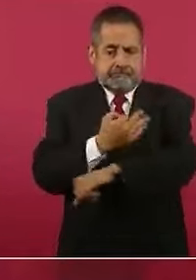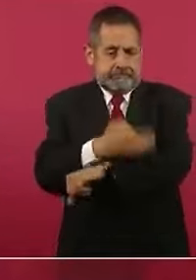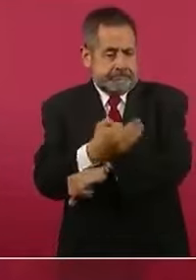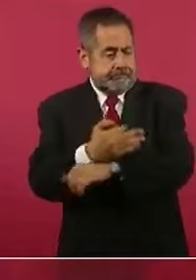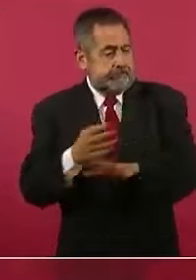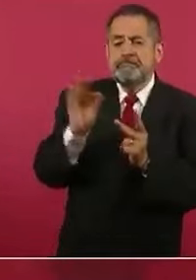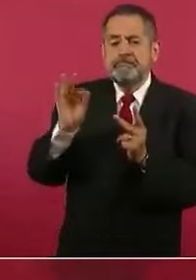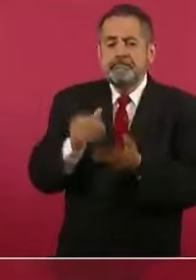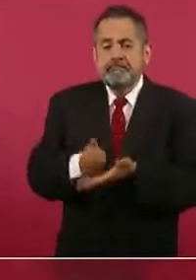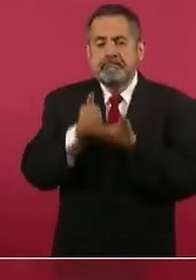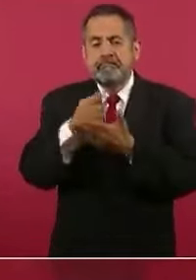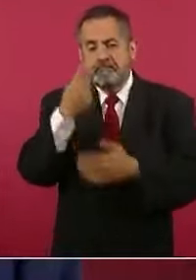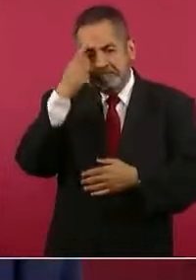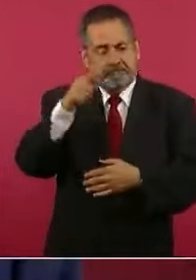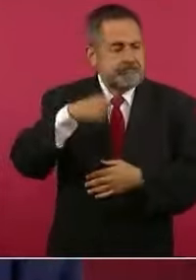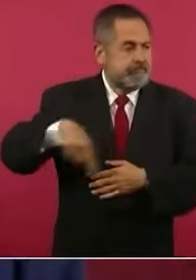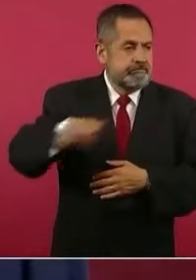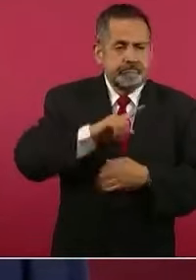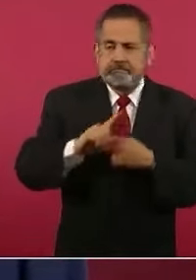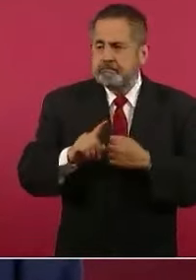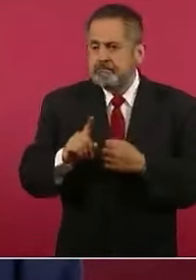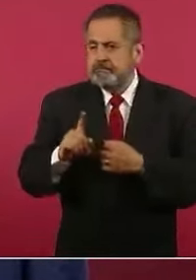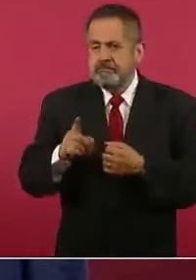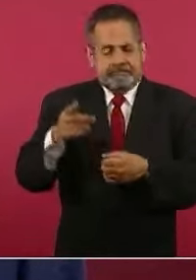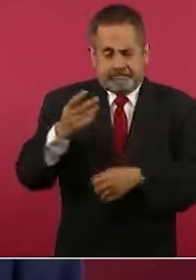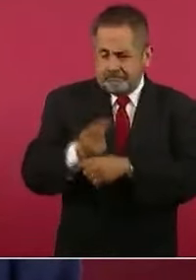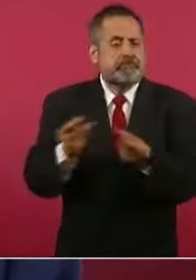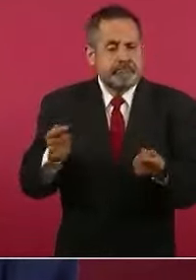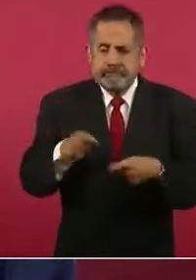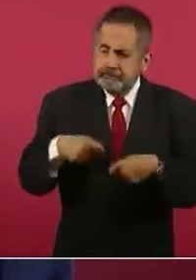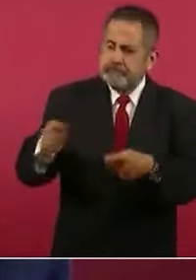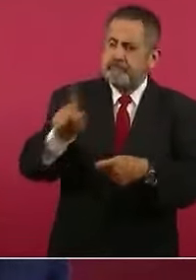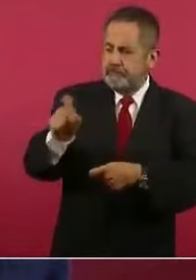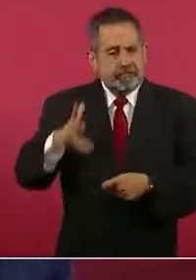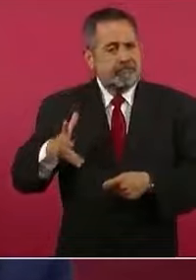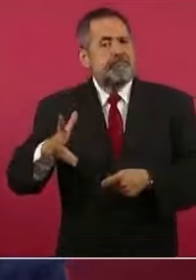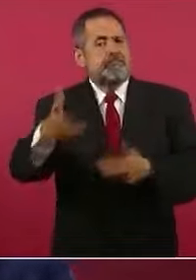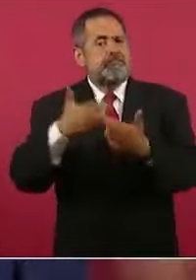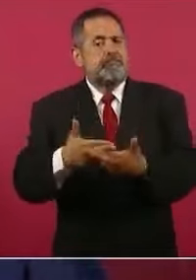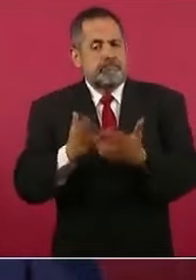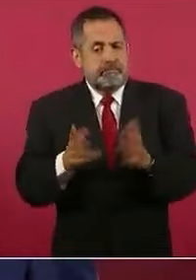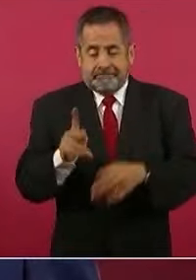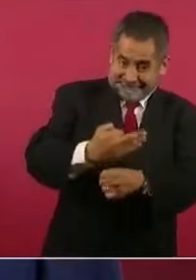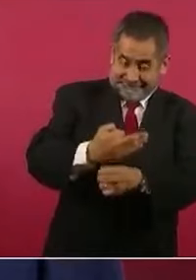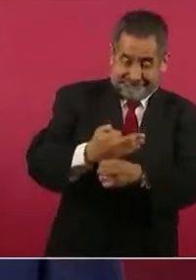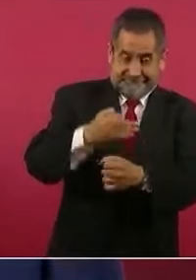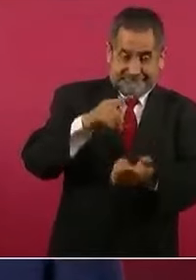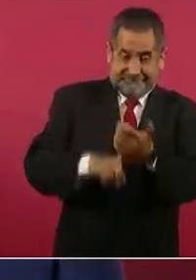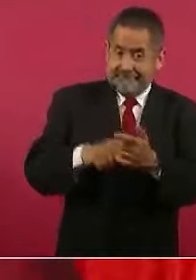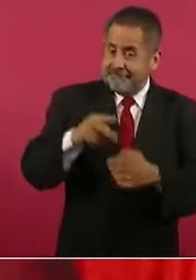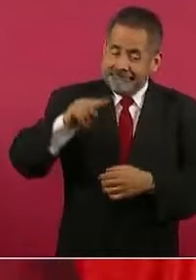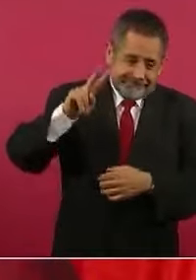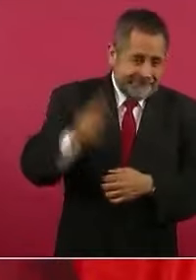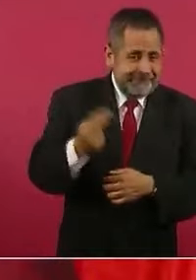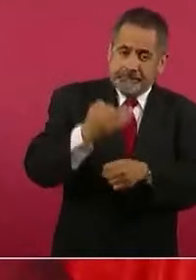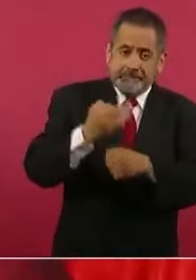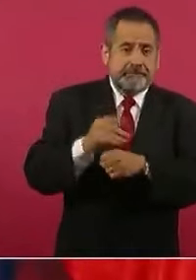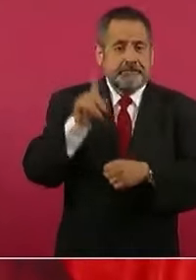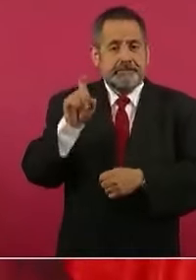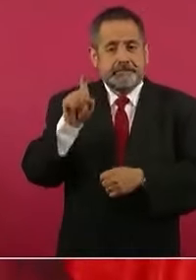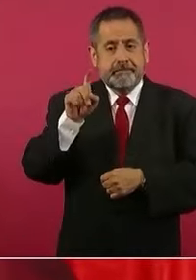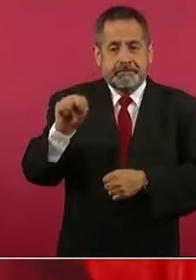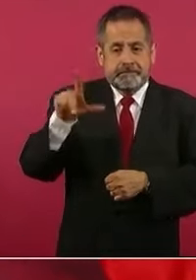buscan opciones para resolver en el mediano, en el largo plazo, el problema. Pero ahora es un asunto de emergencia